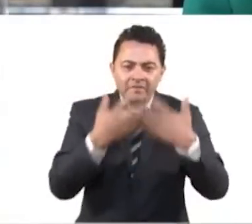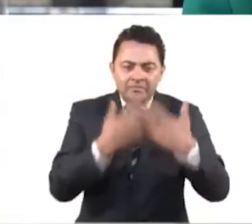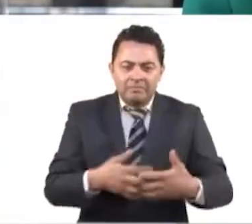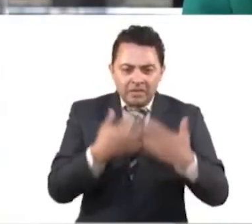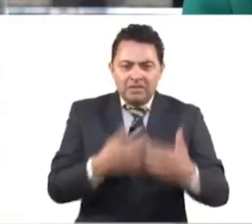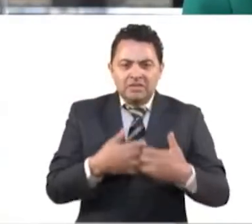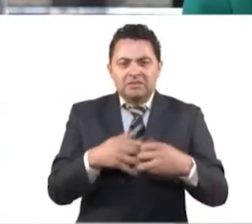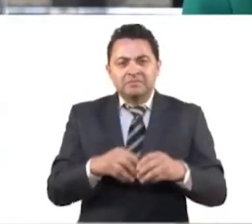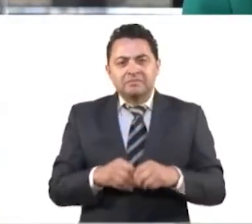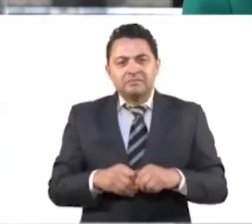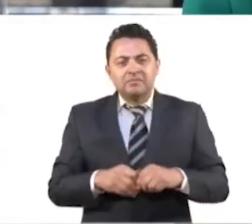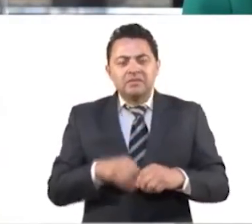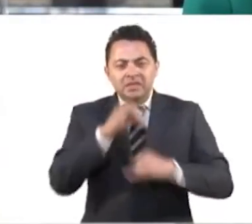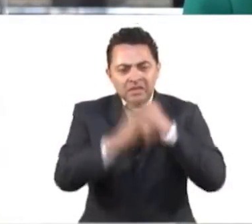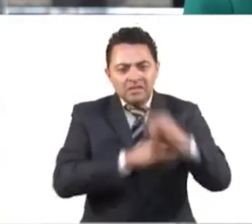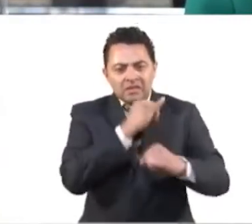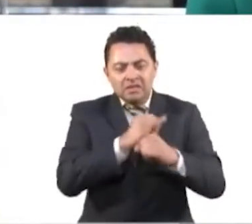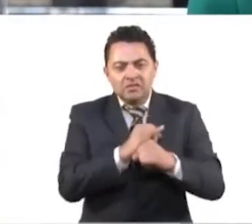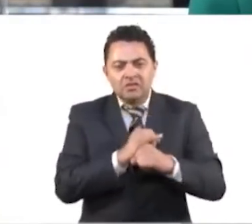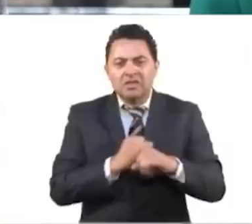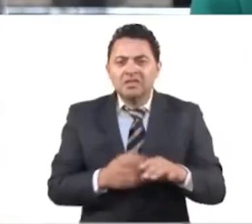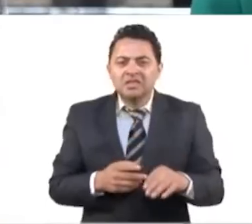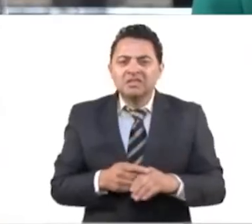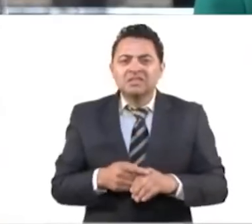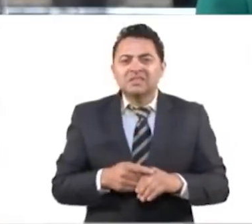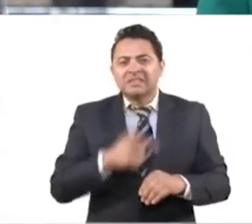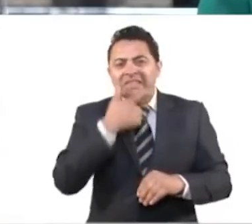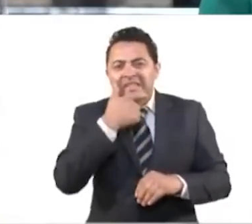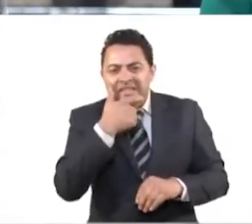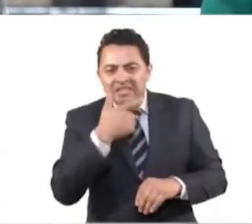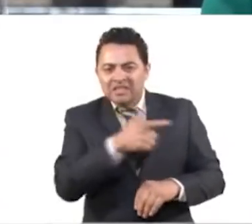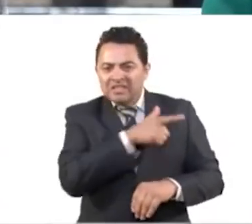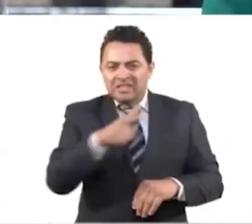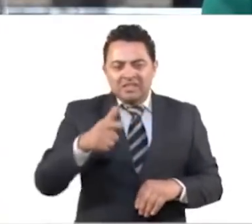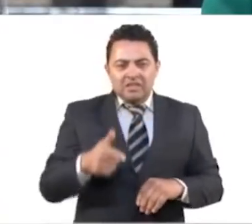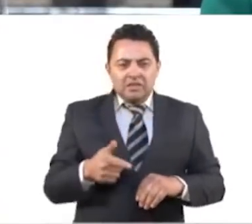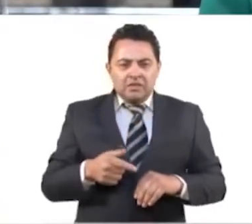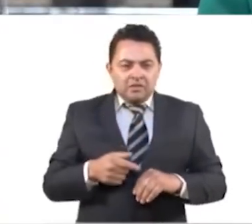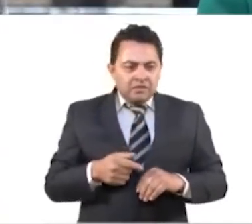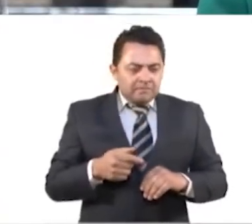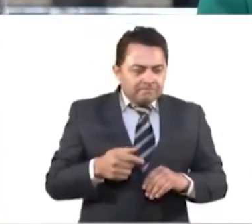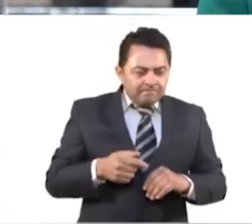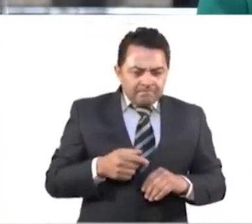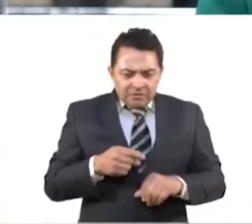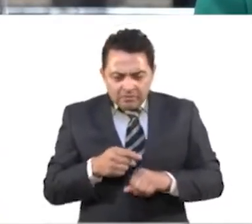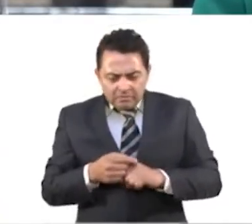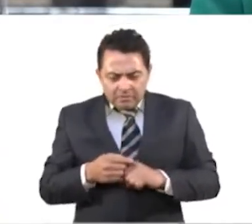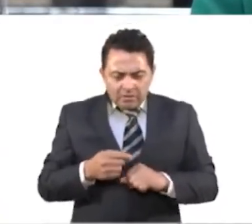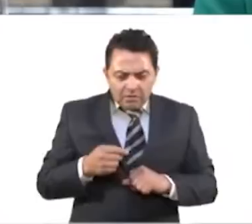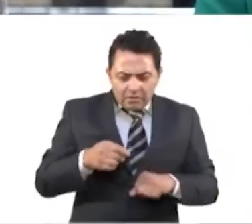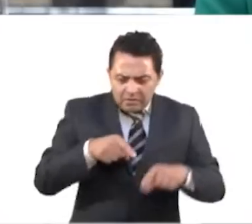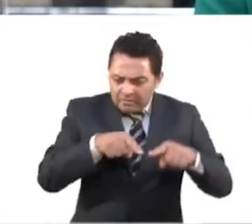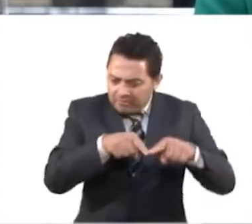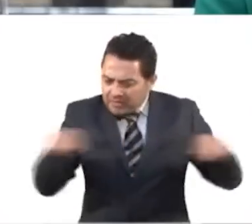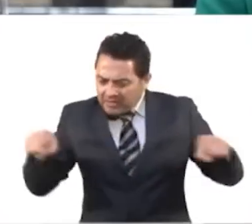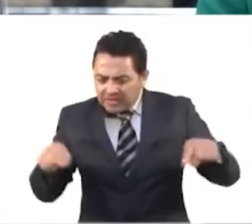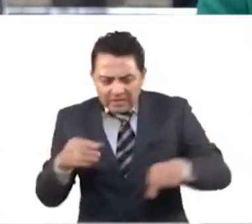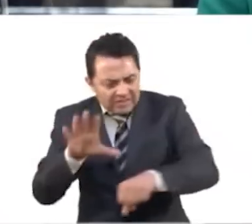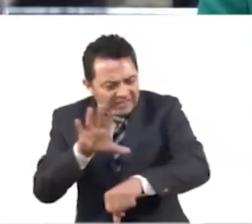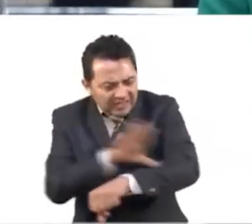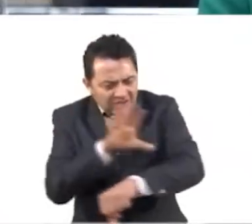certificadora internacional TÜV Rheinland en la revisión de lo que son los sistemas de obra civil, vías, sistemas